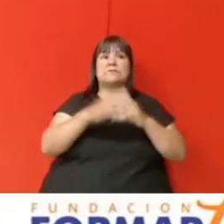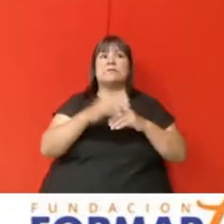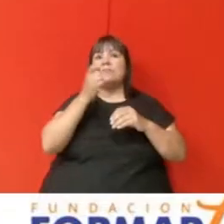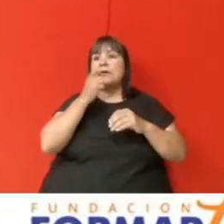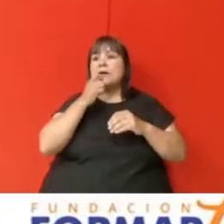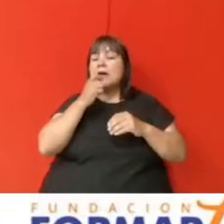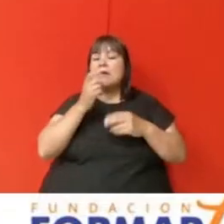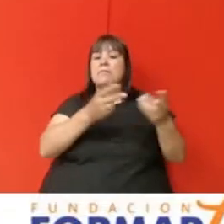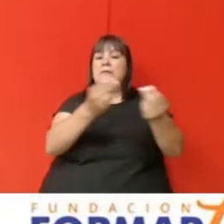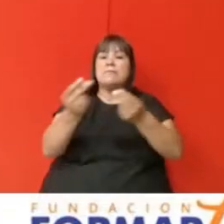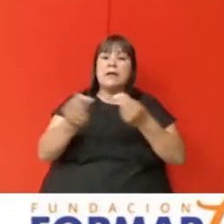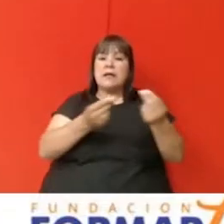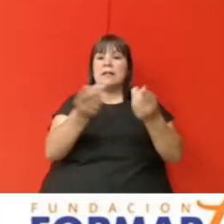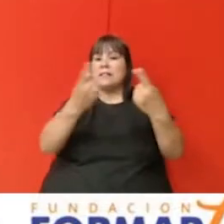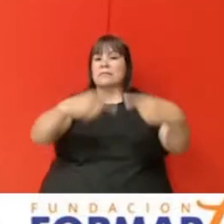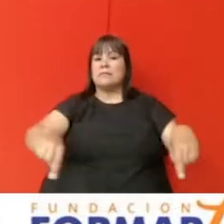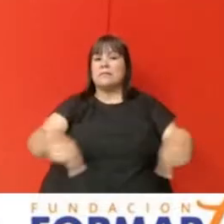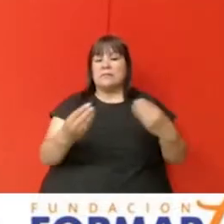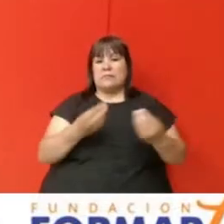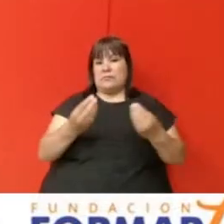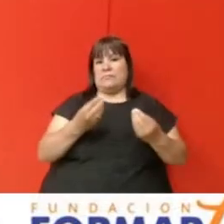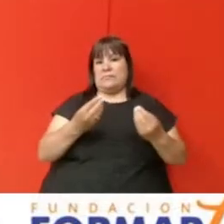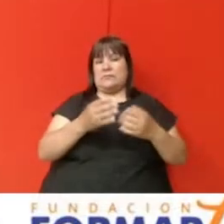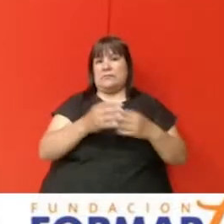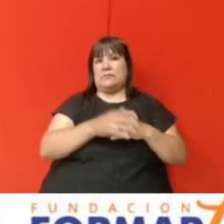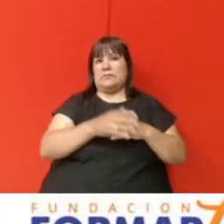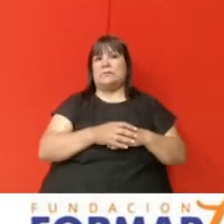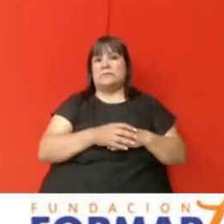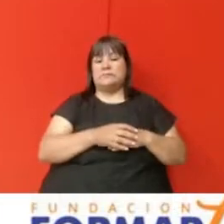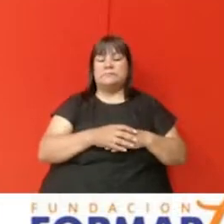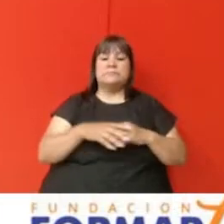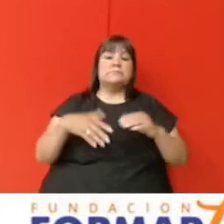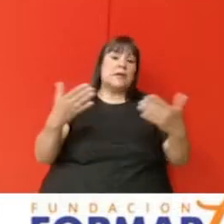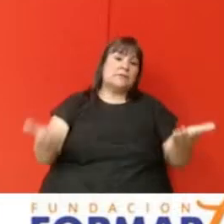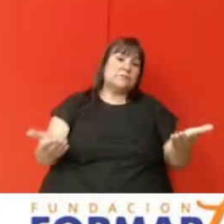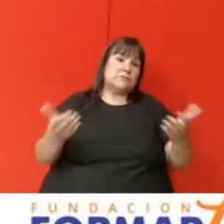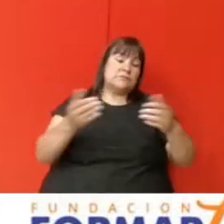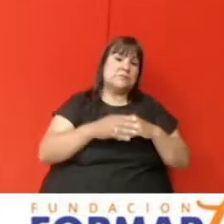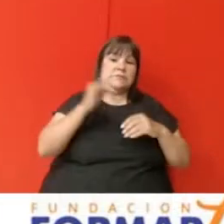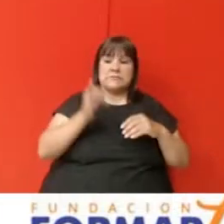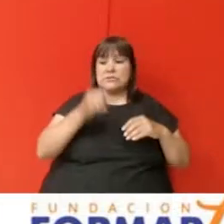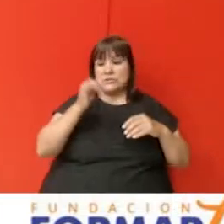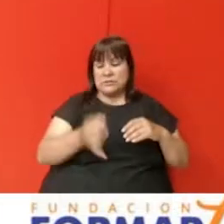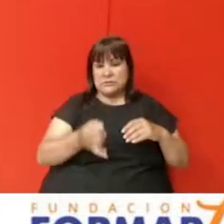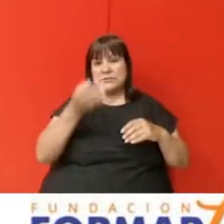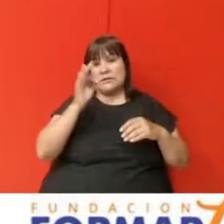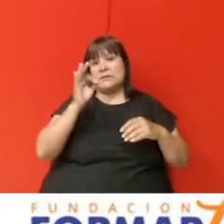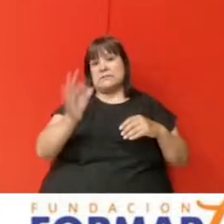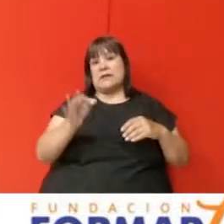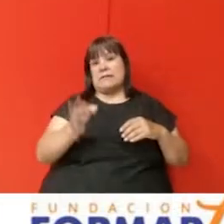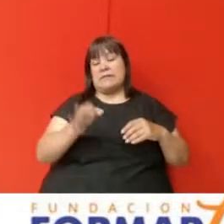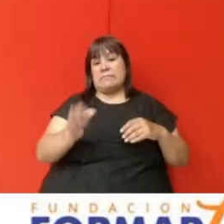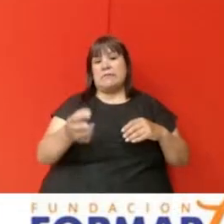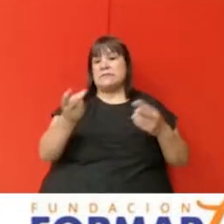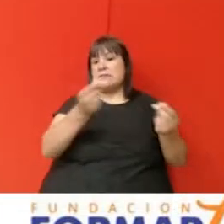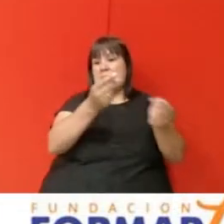existe una posibilidad de realizar una óptima y calidad de salud si no tenemos un